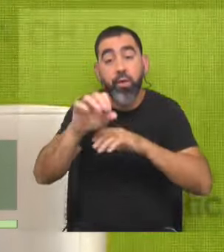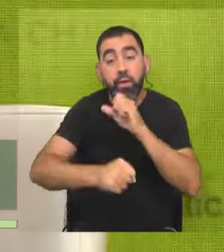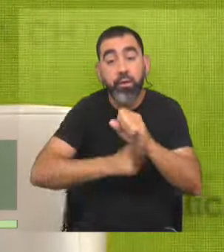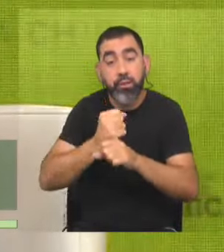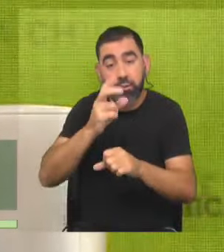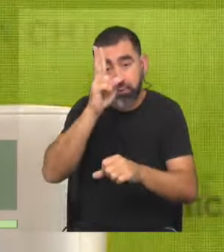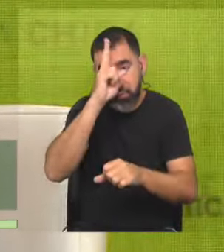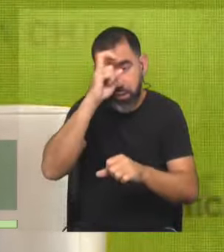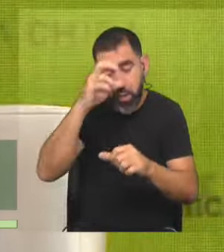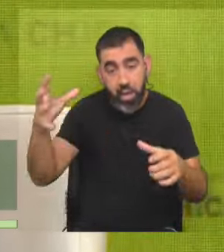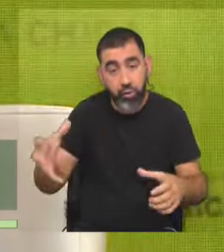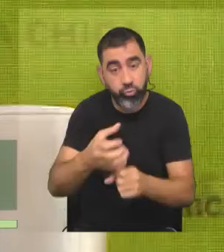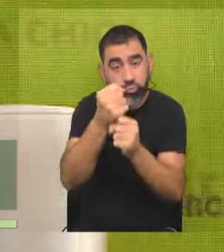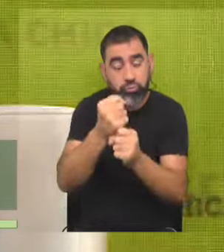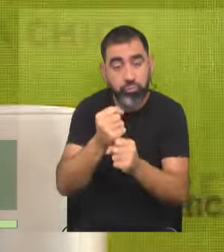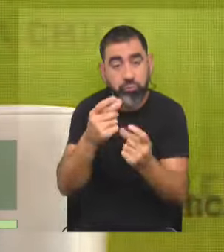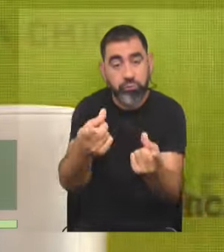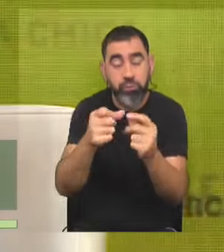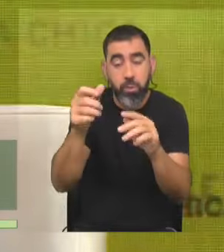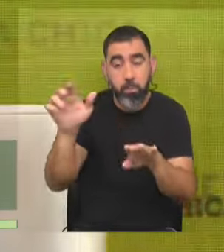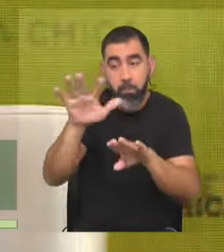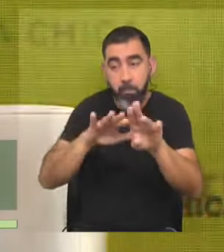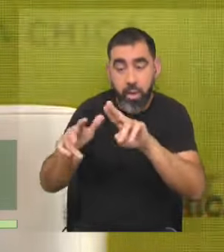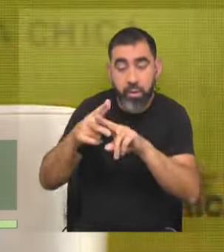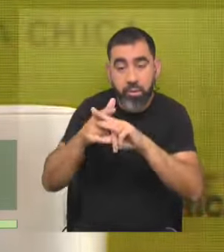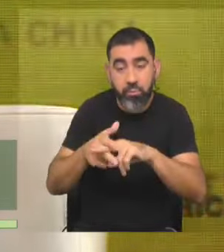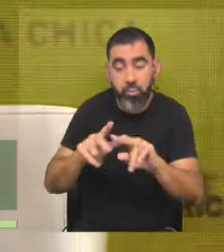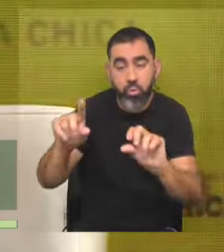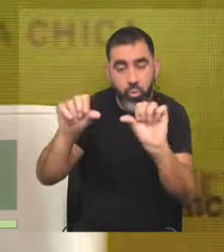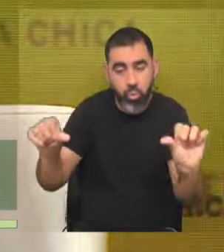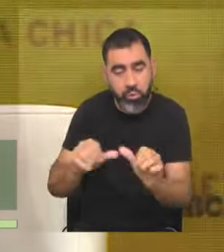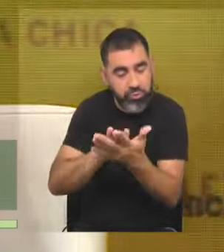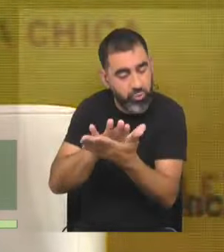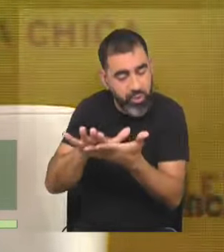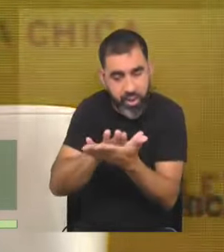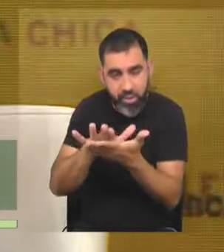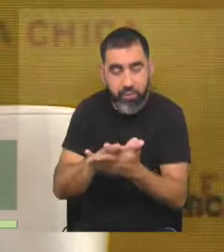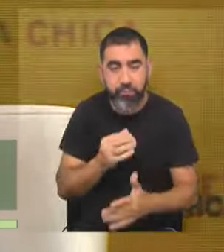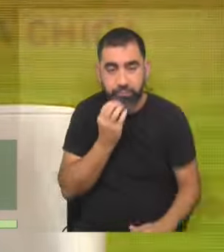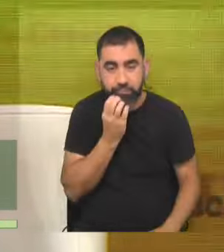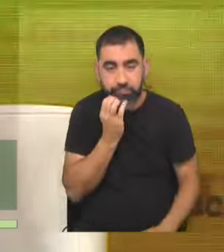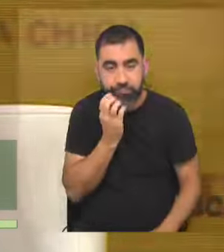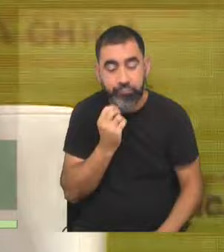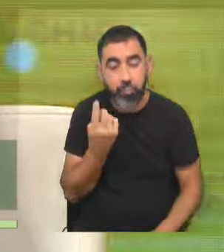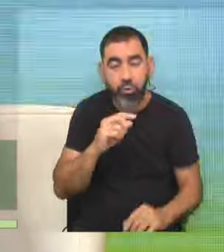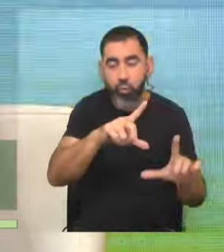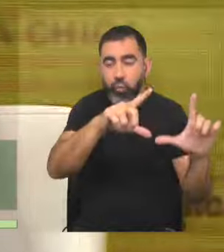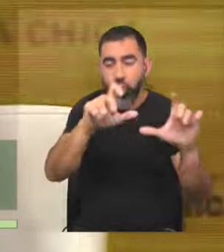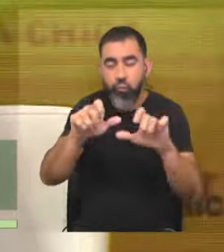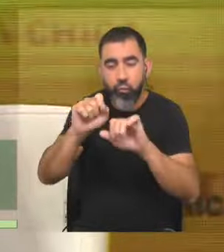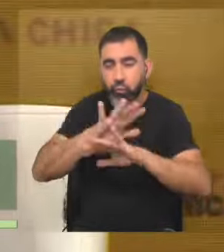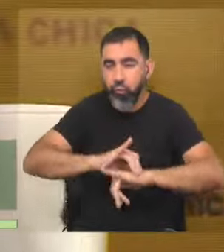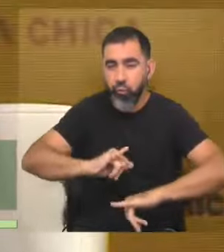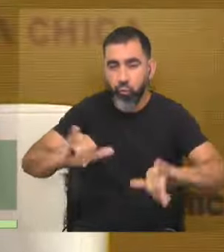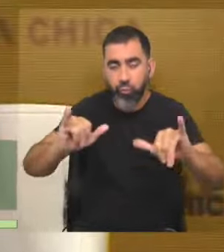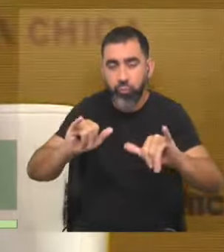hospital eh Y esa parte requiere mantenimiento no se ha hecho absolutamente nada por eso son las fotos que han circulado estos días